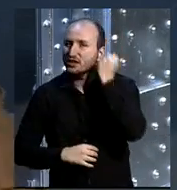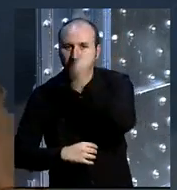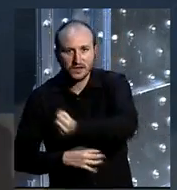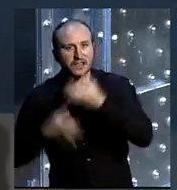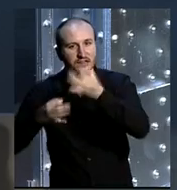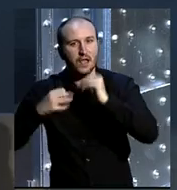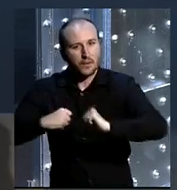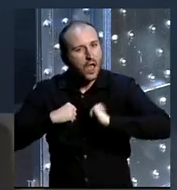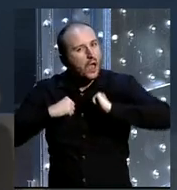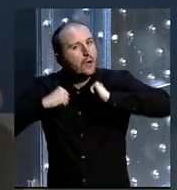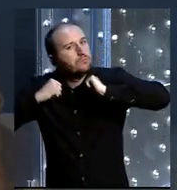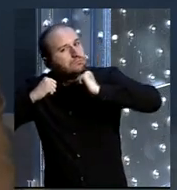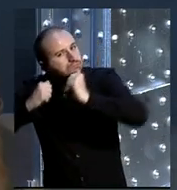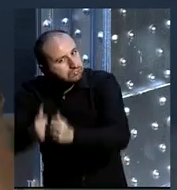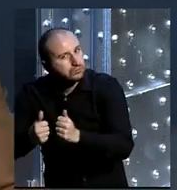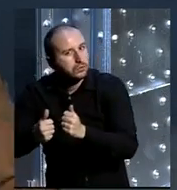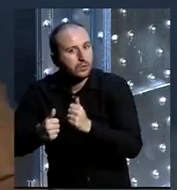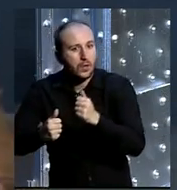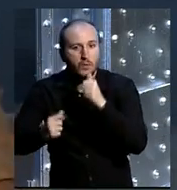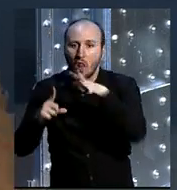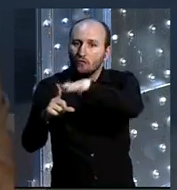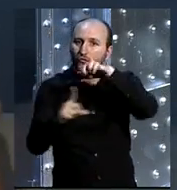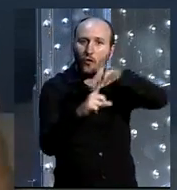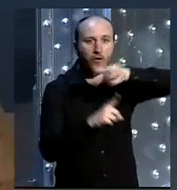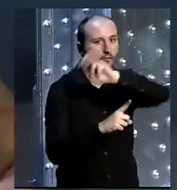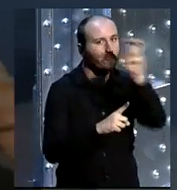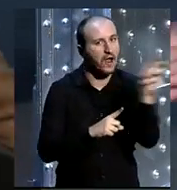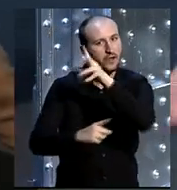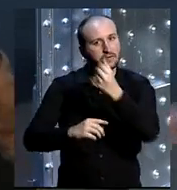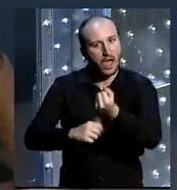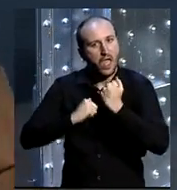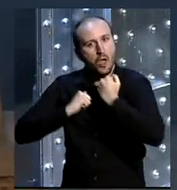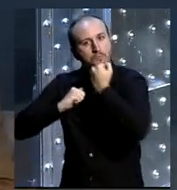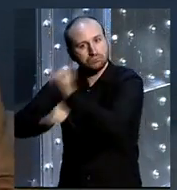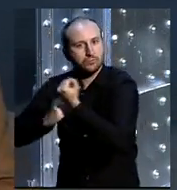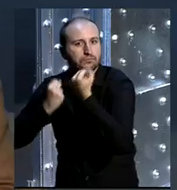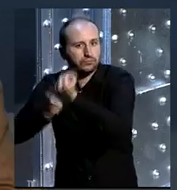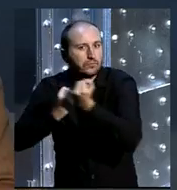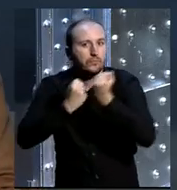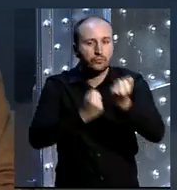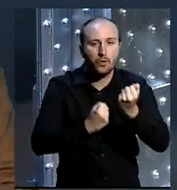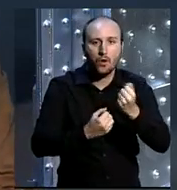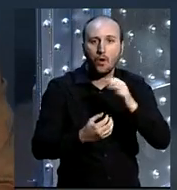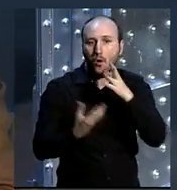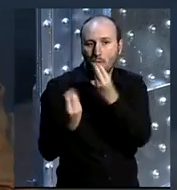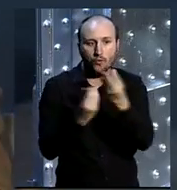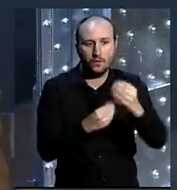impulse desde muchos foros, por muchas instituciones, por muchas compañías como